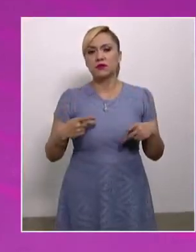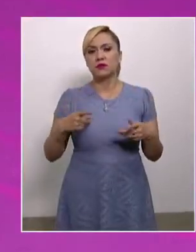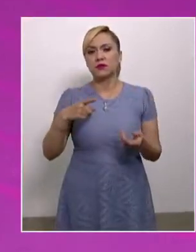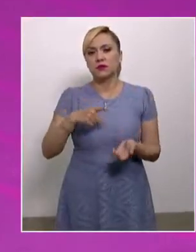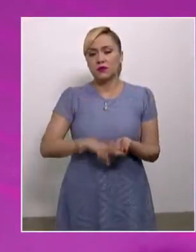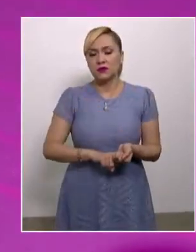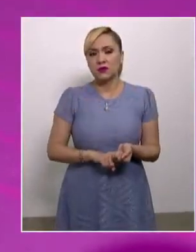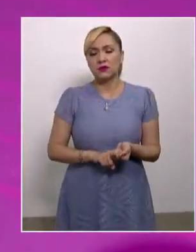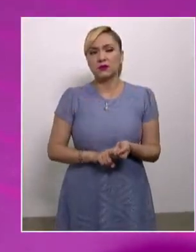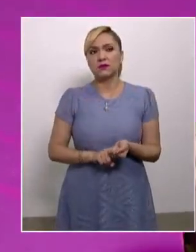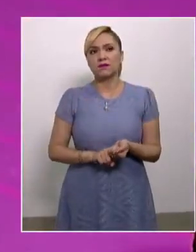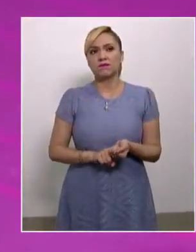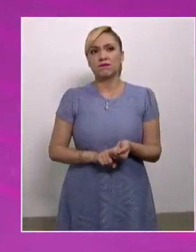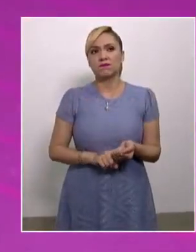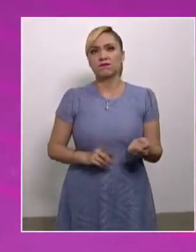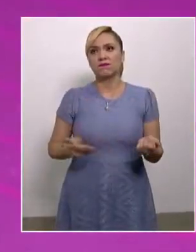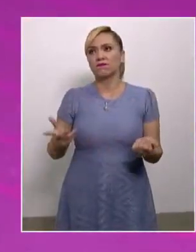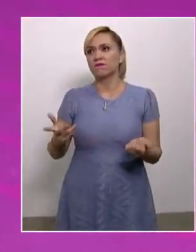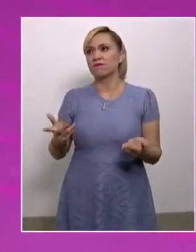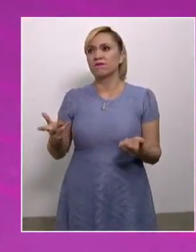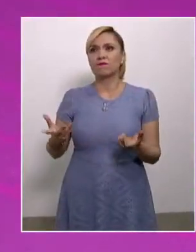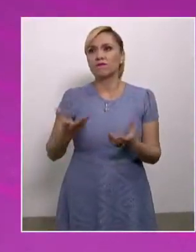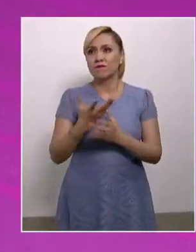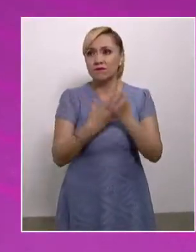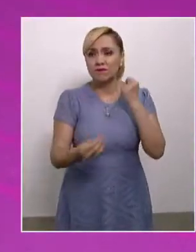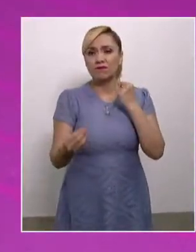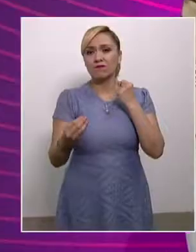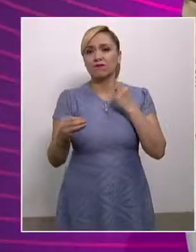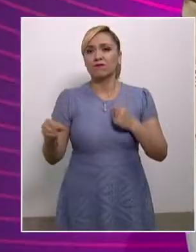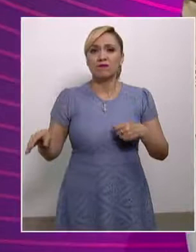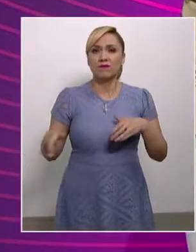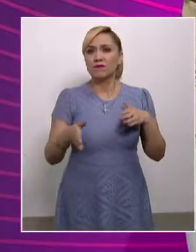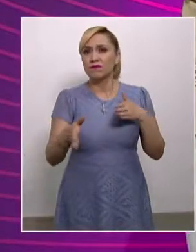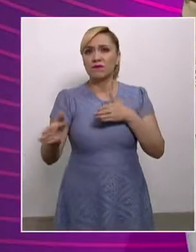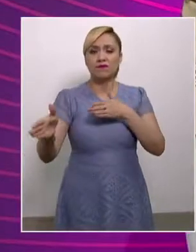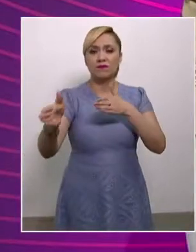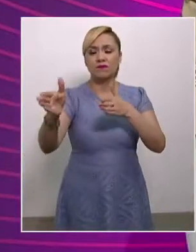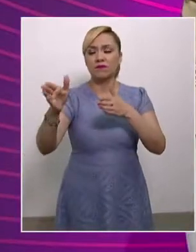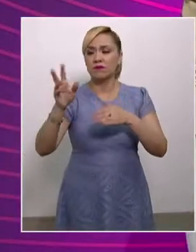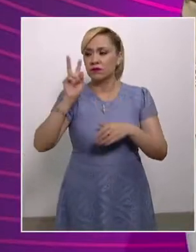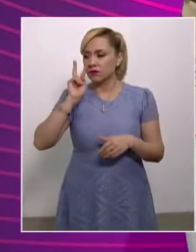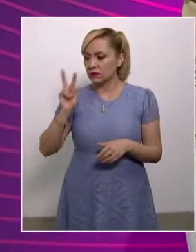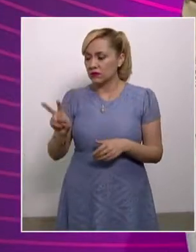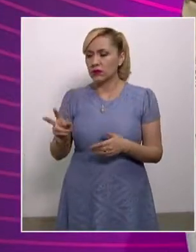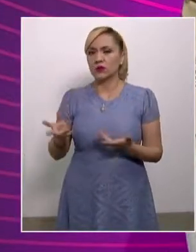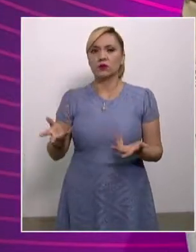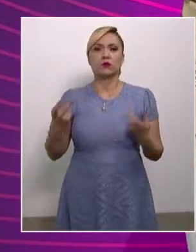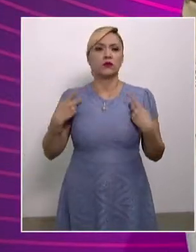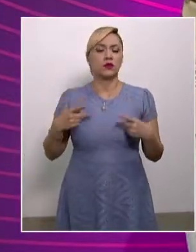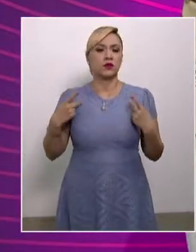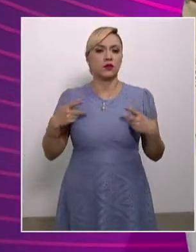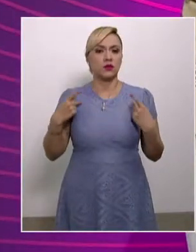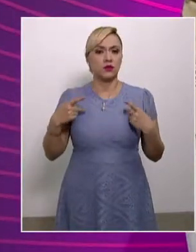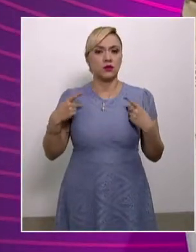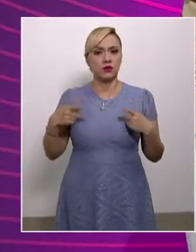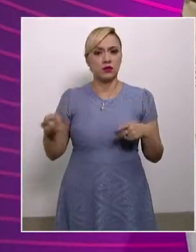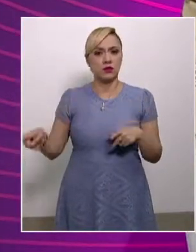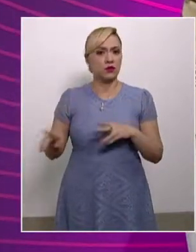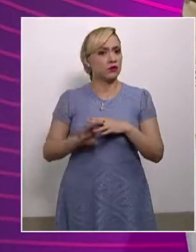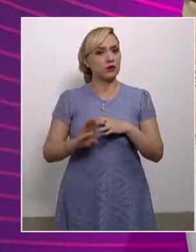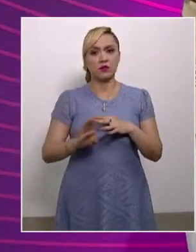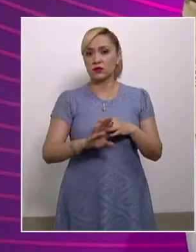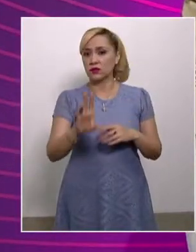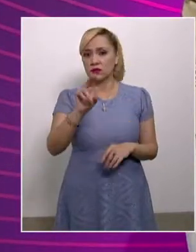viviendo las personas previo a tomar la ruta, ¿no? Un elemento fundamental para nosotros es destacar, la gente con la que estamos trabajando no son